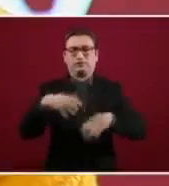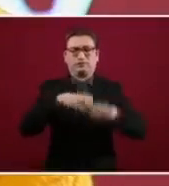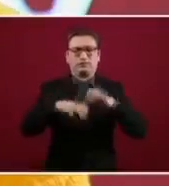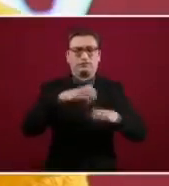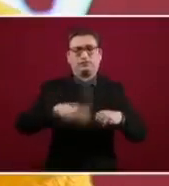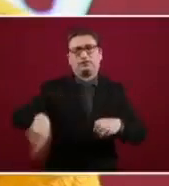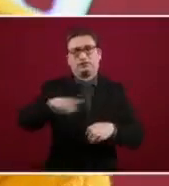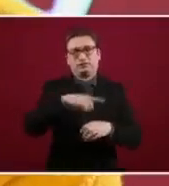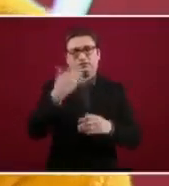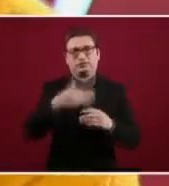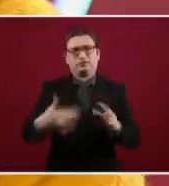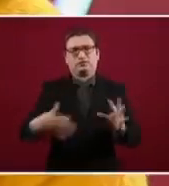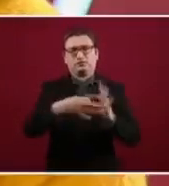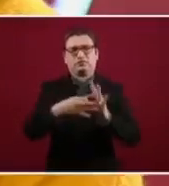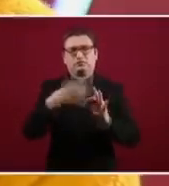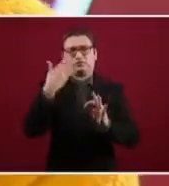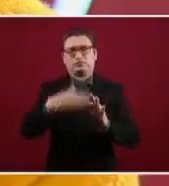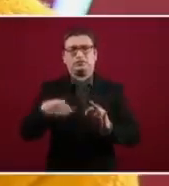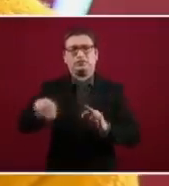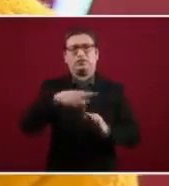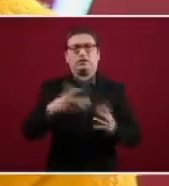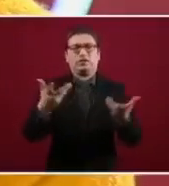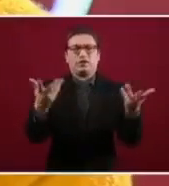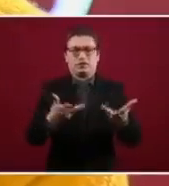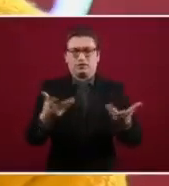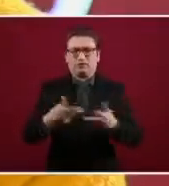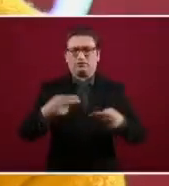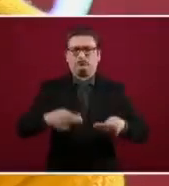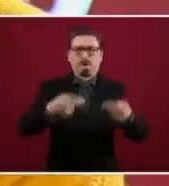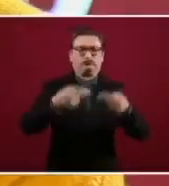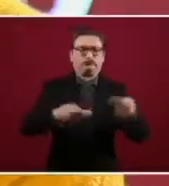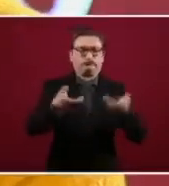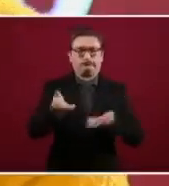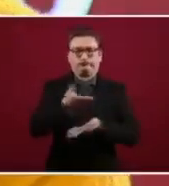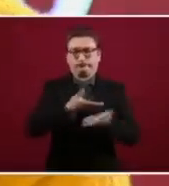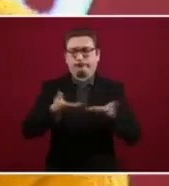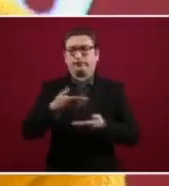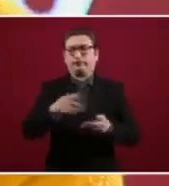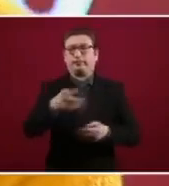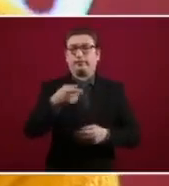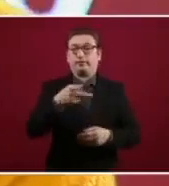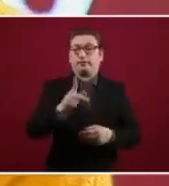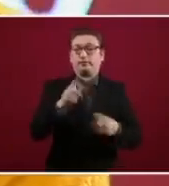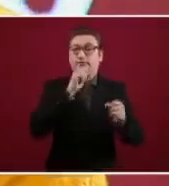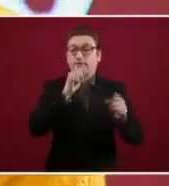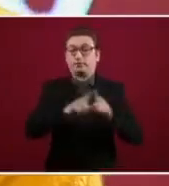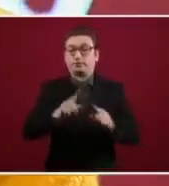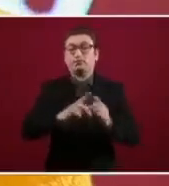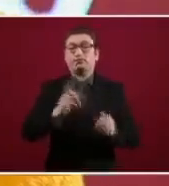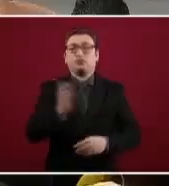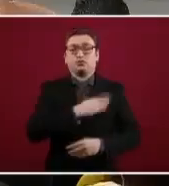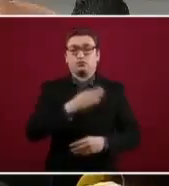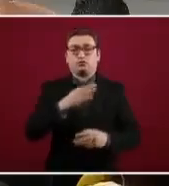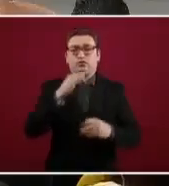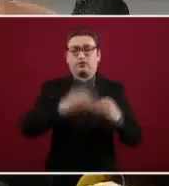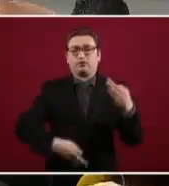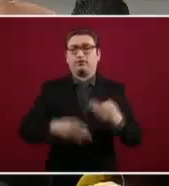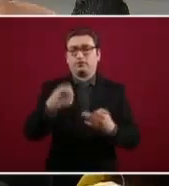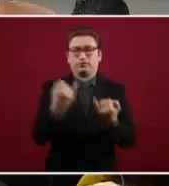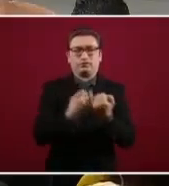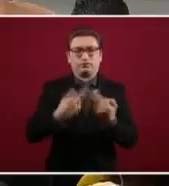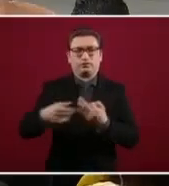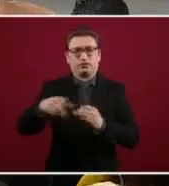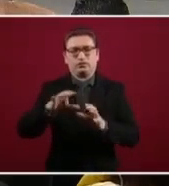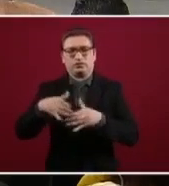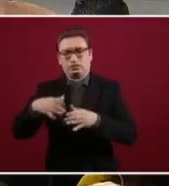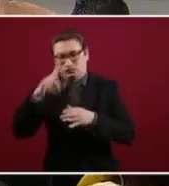directamente ligadas actividades de comercio pero en el buen fin también contamos con la participación del consejo coordinador